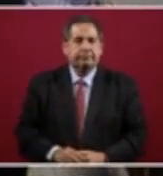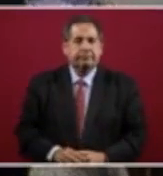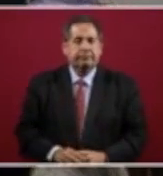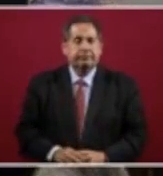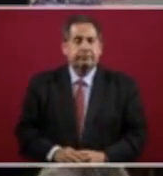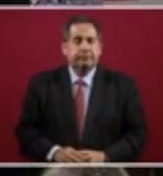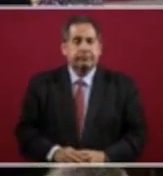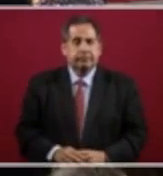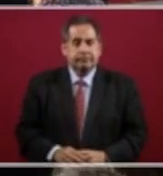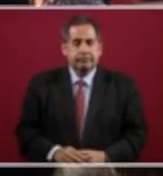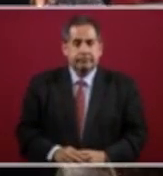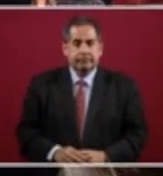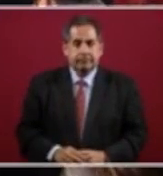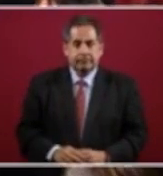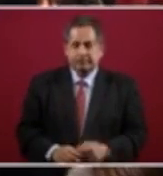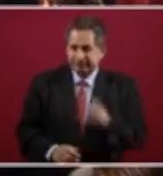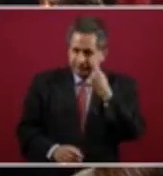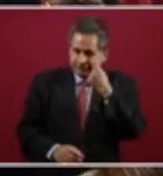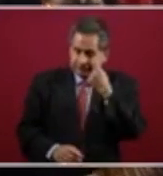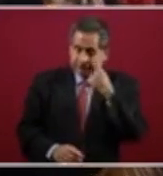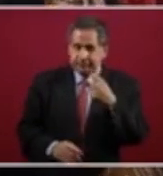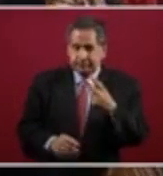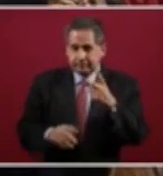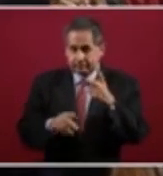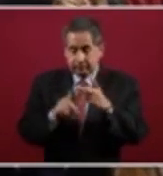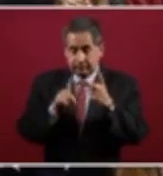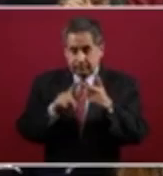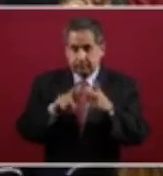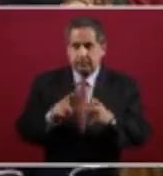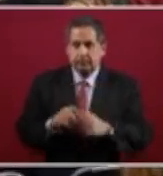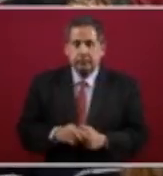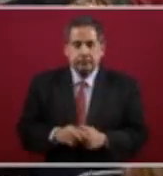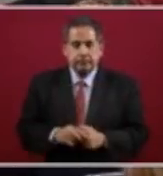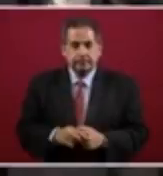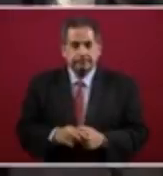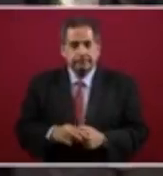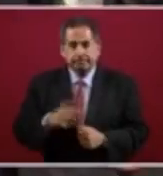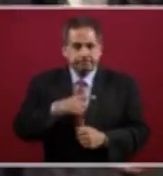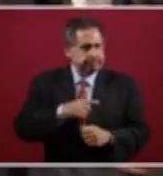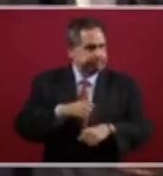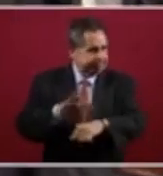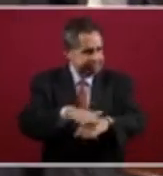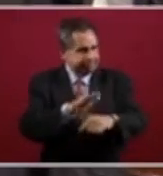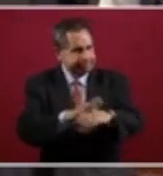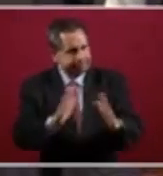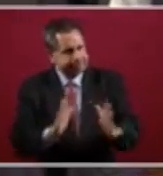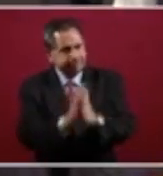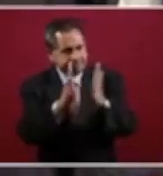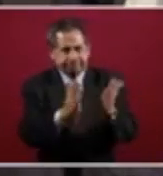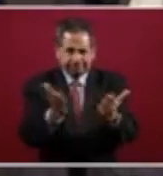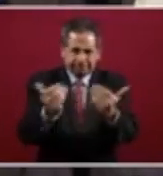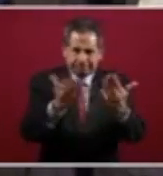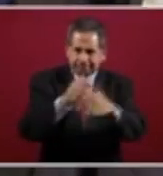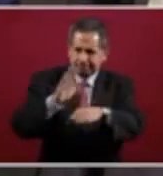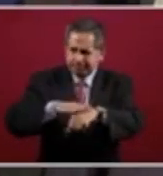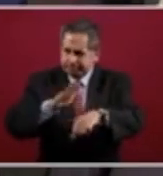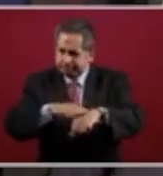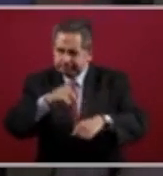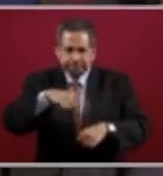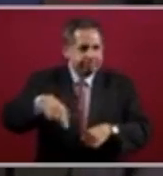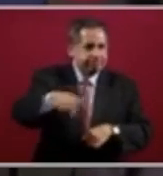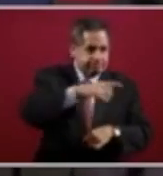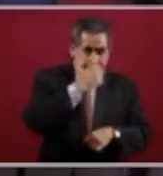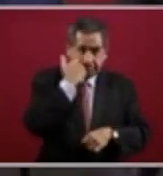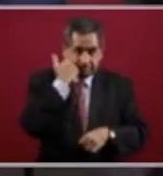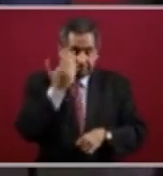Lo segundo es invitar a participar a los que quieran adquirir